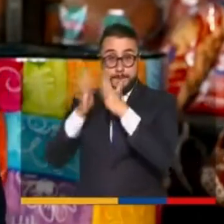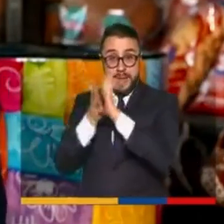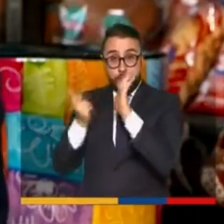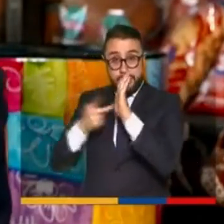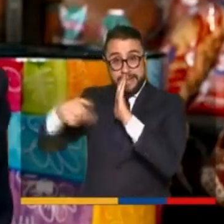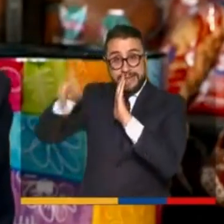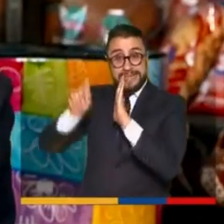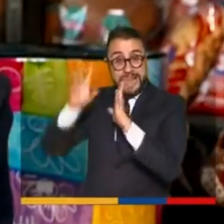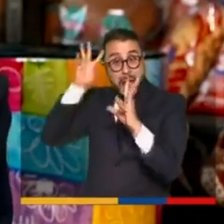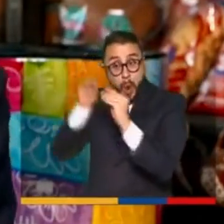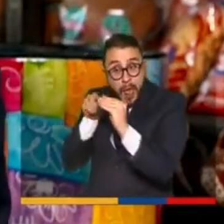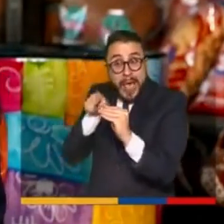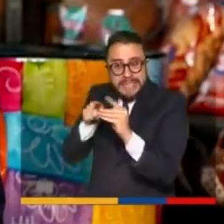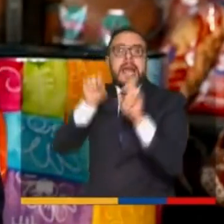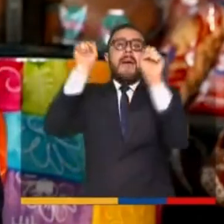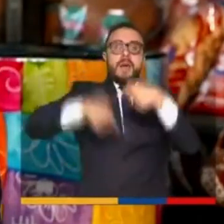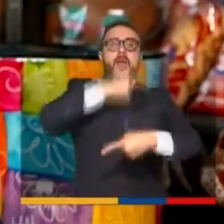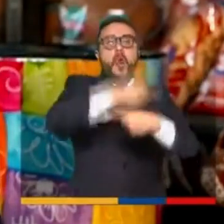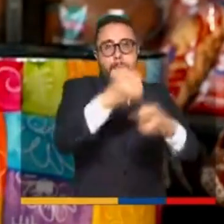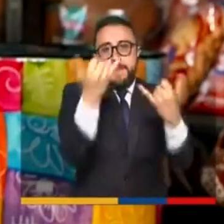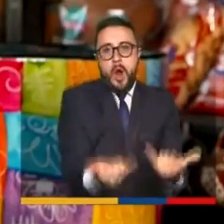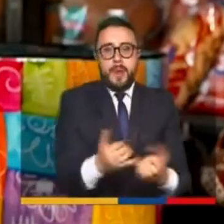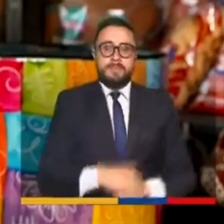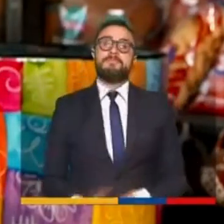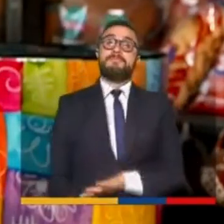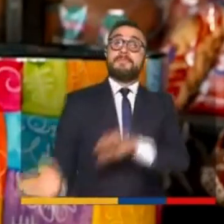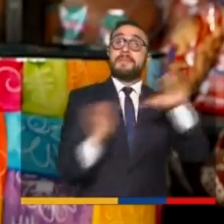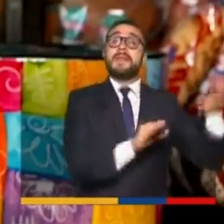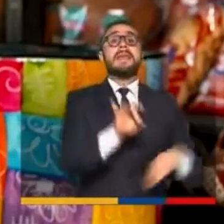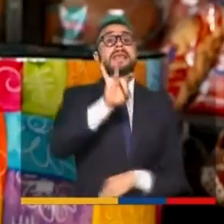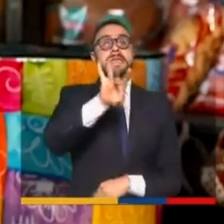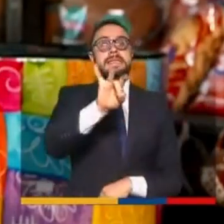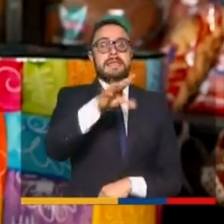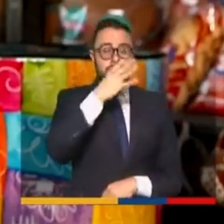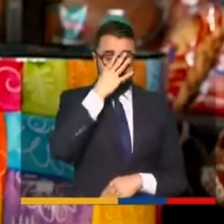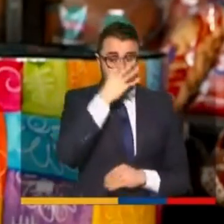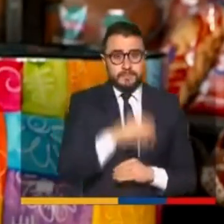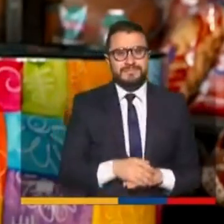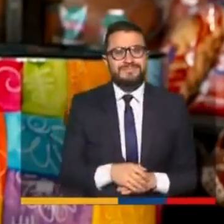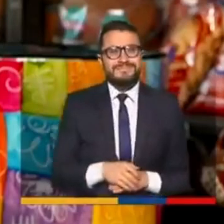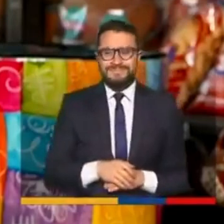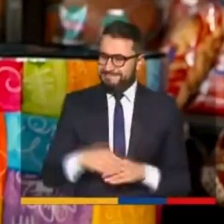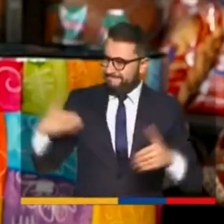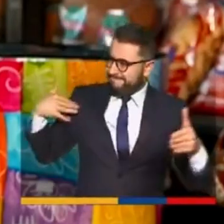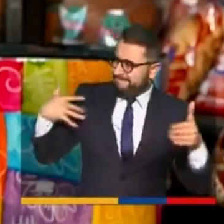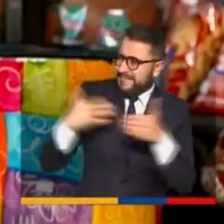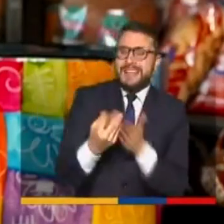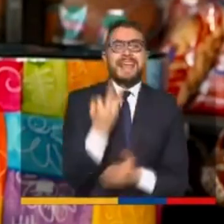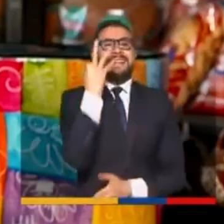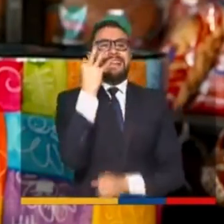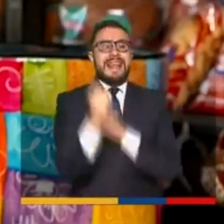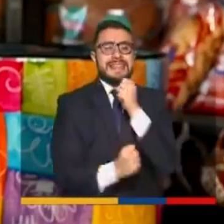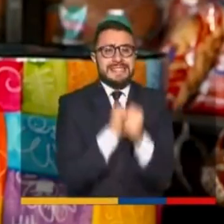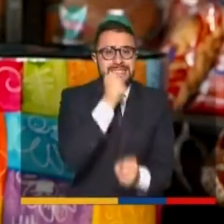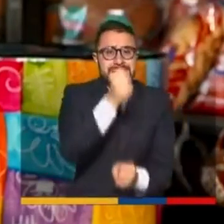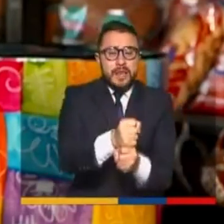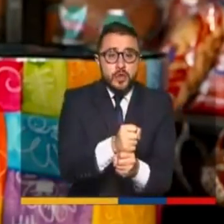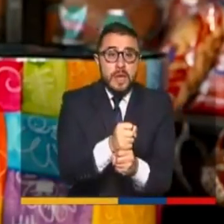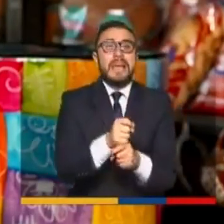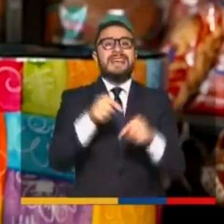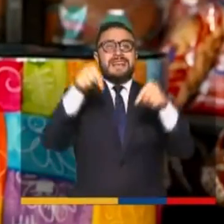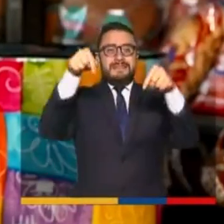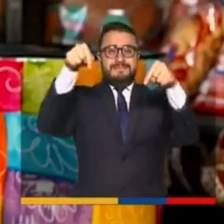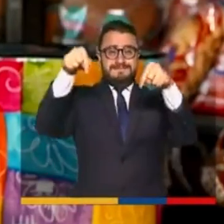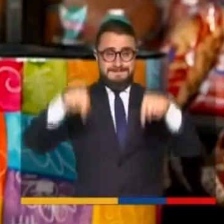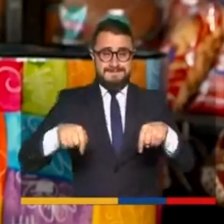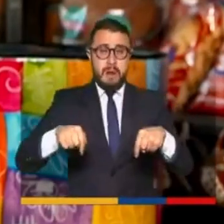estableció. 15. En los últimos 3 años hemos logrado una reducción del